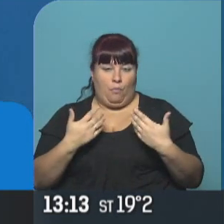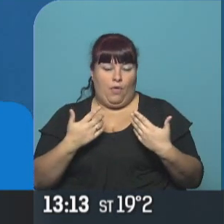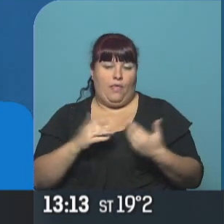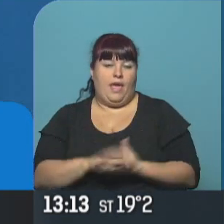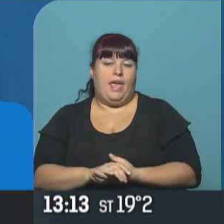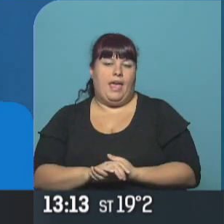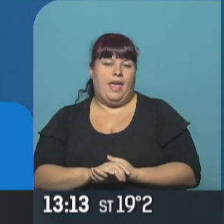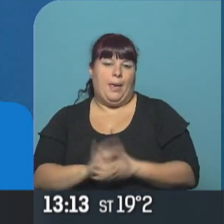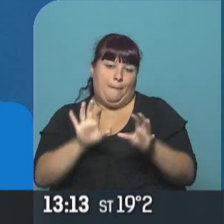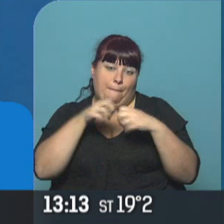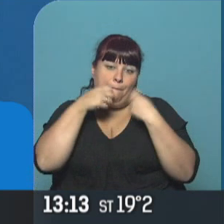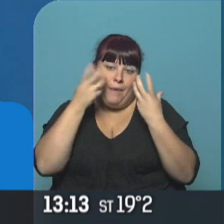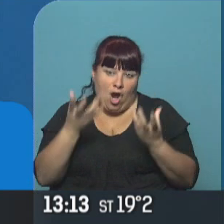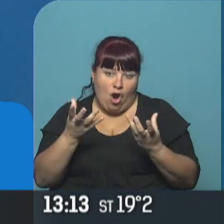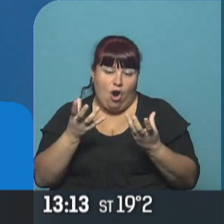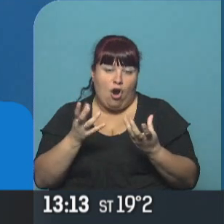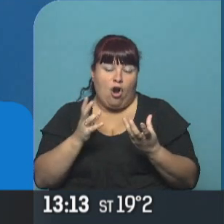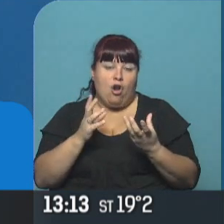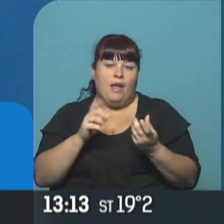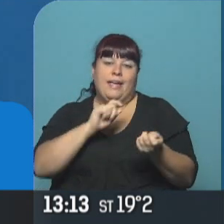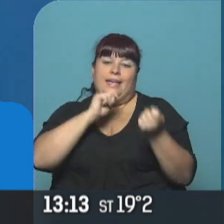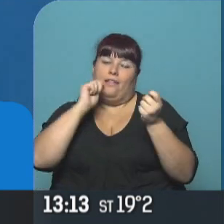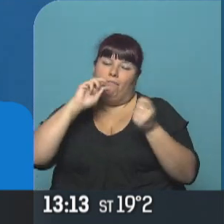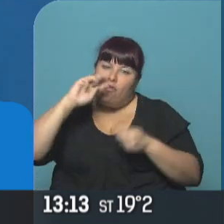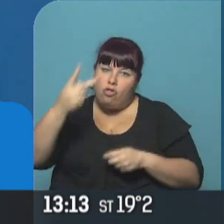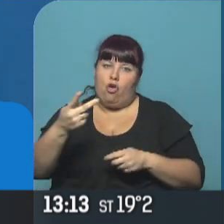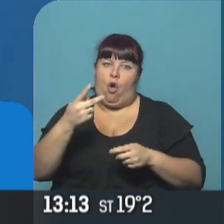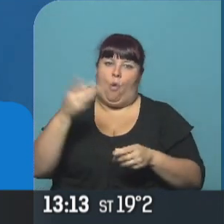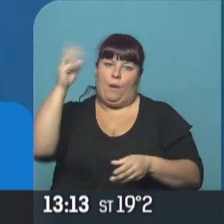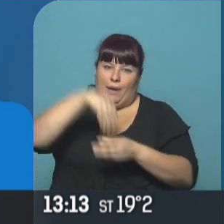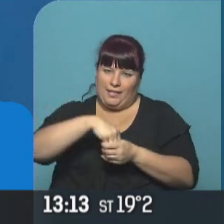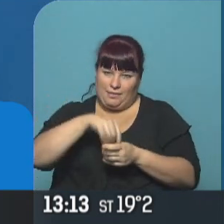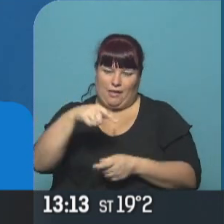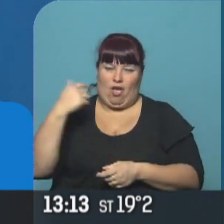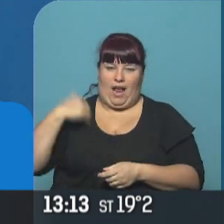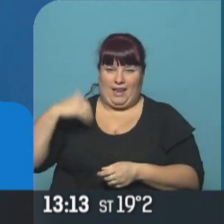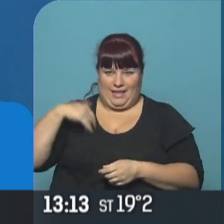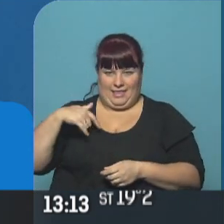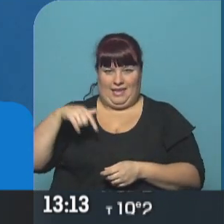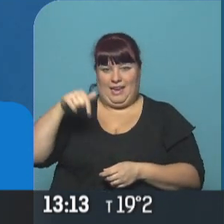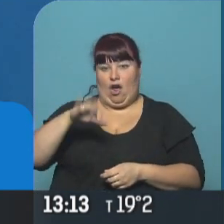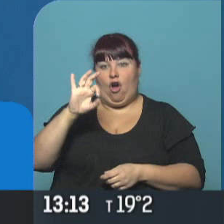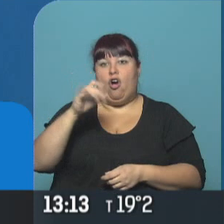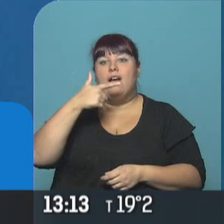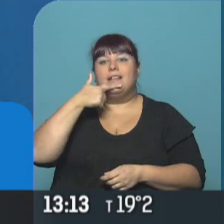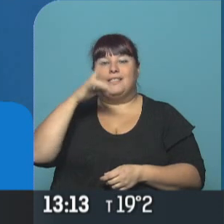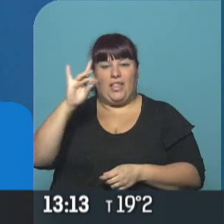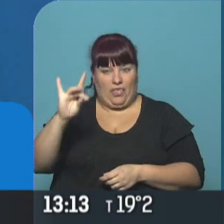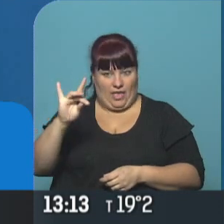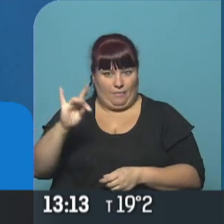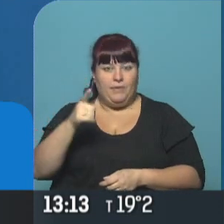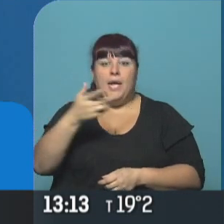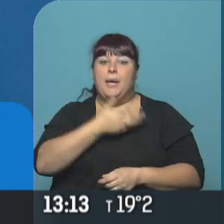a mejorar y a reforzar la participación de Argentina en la OECD.